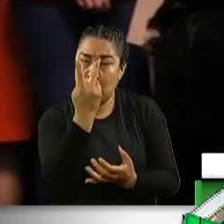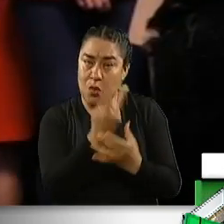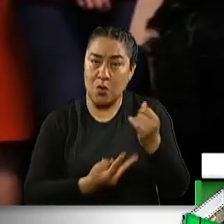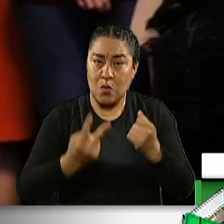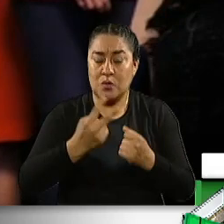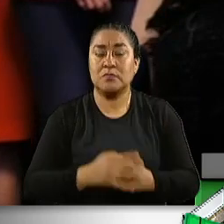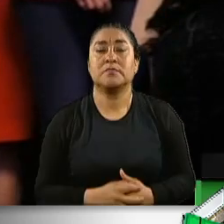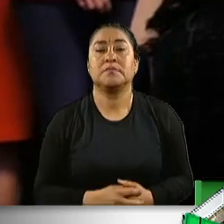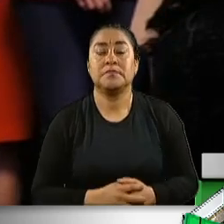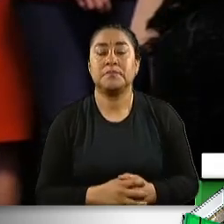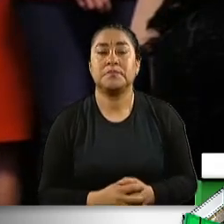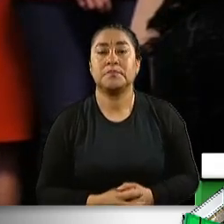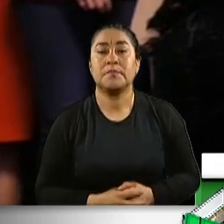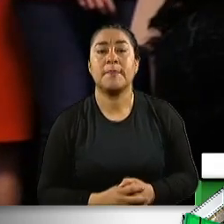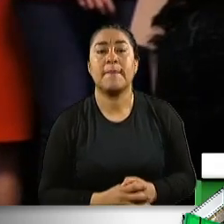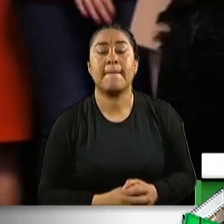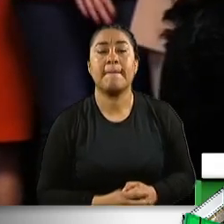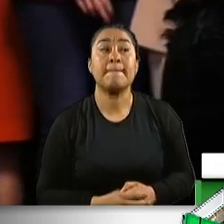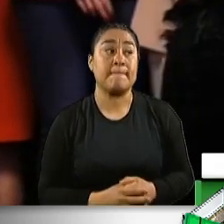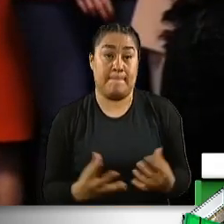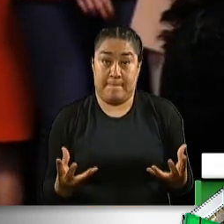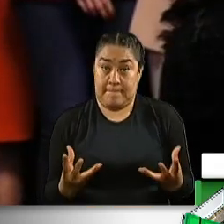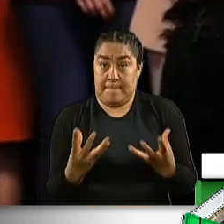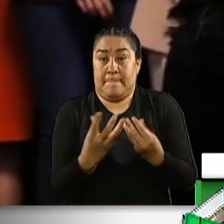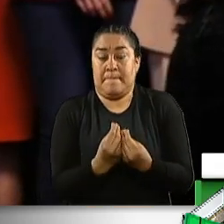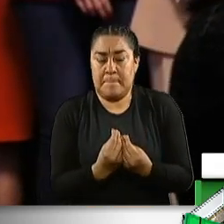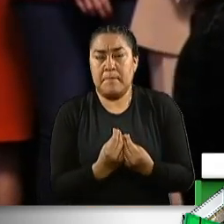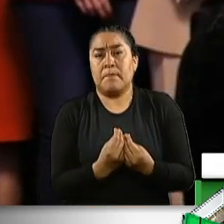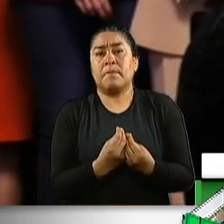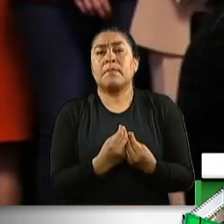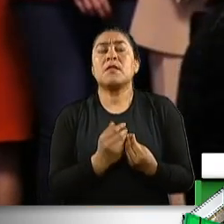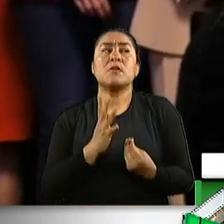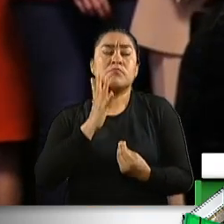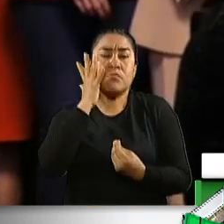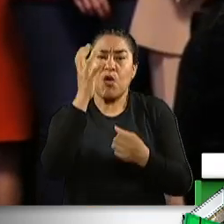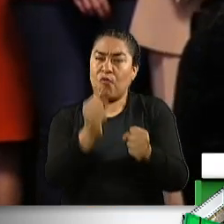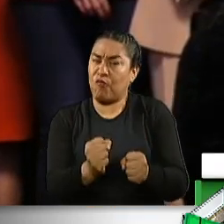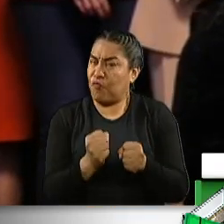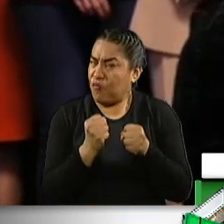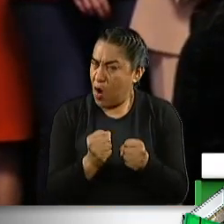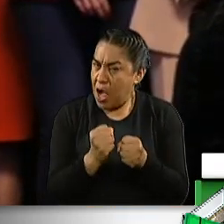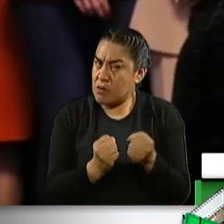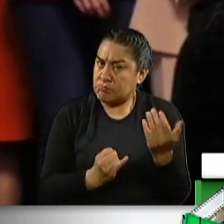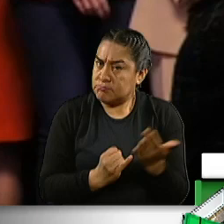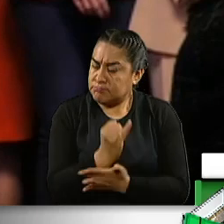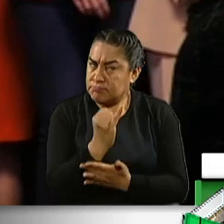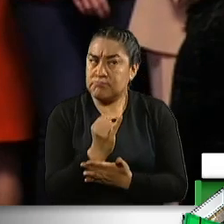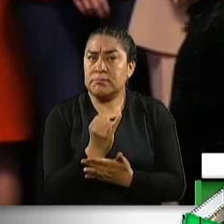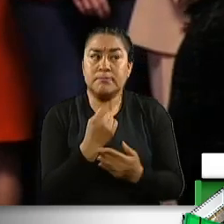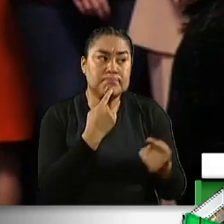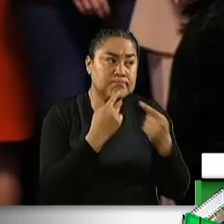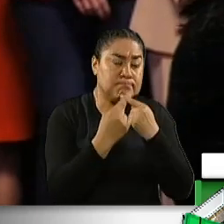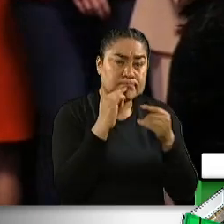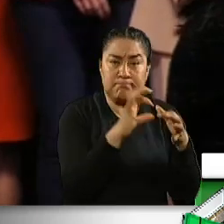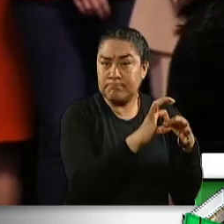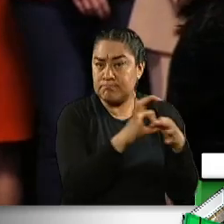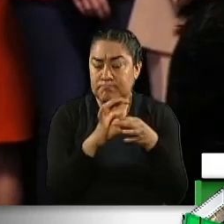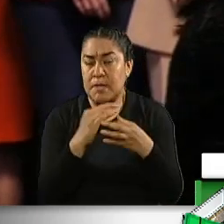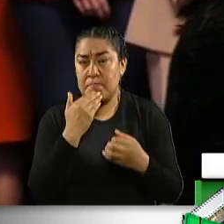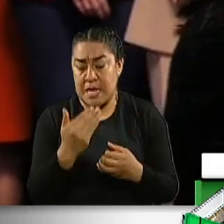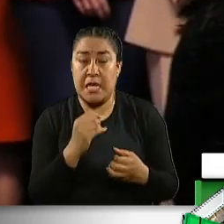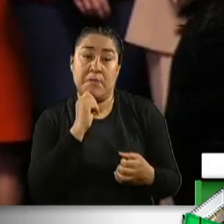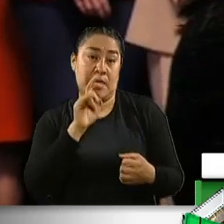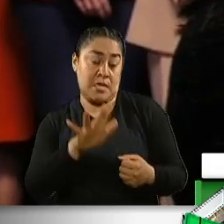Nos hemos reunido para construir una relación fuerte, sólida, muy coordinada, tanto con el